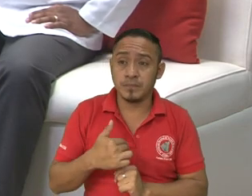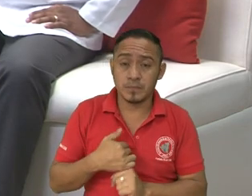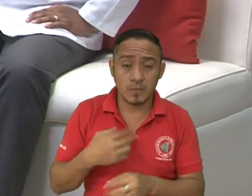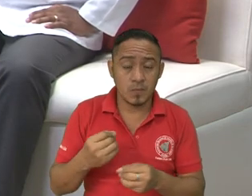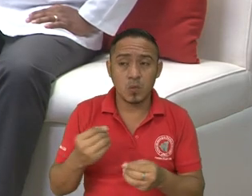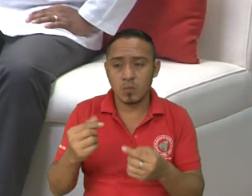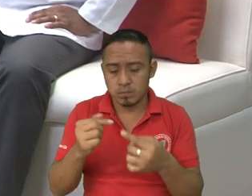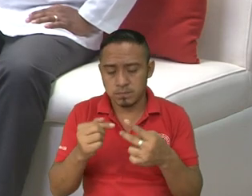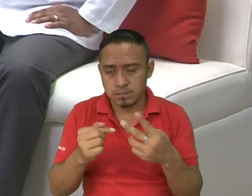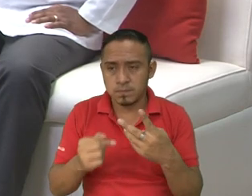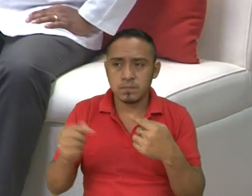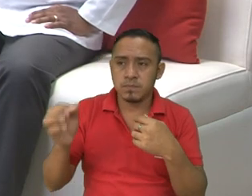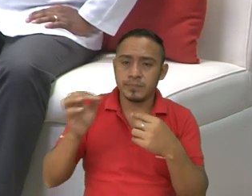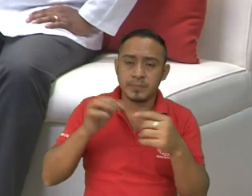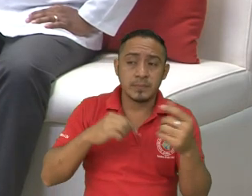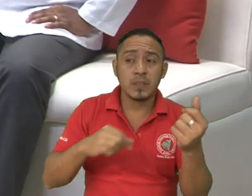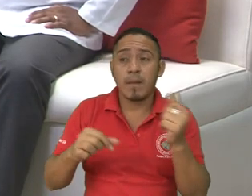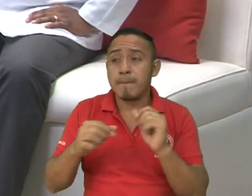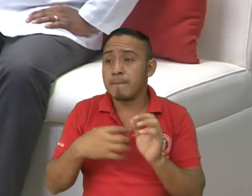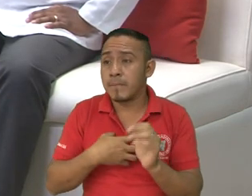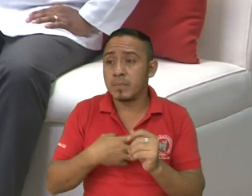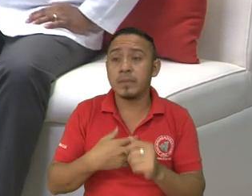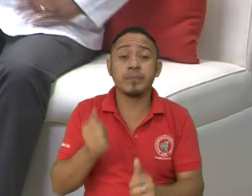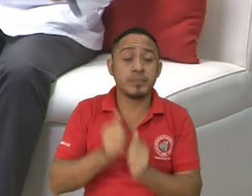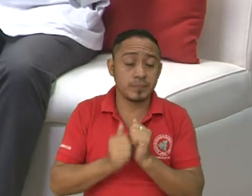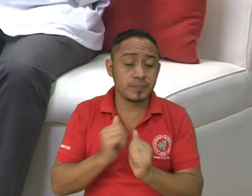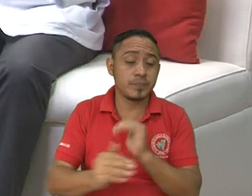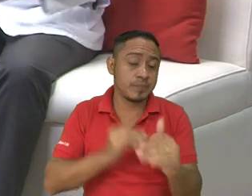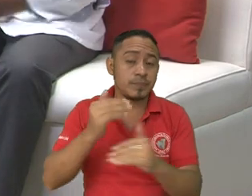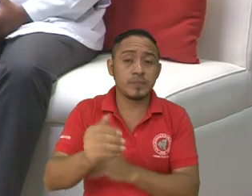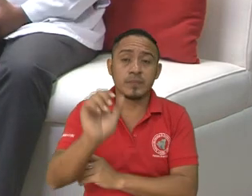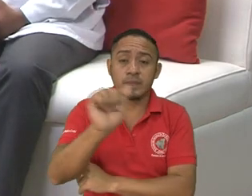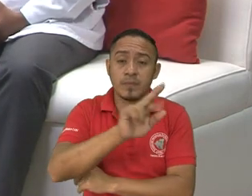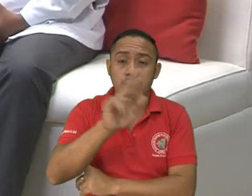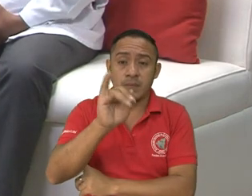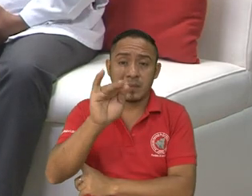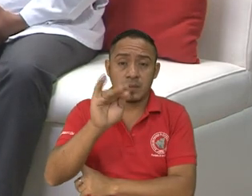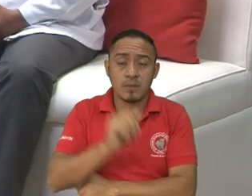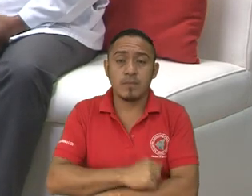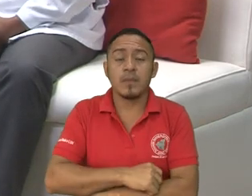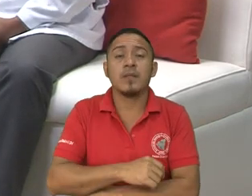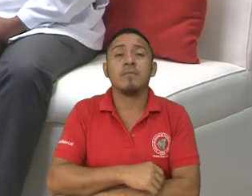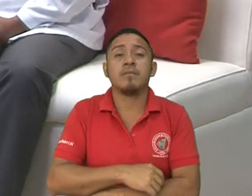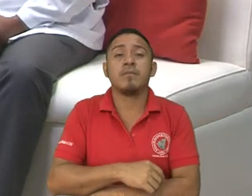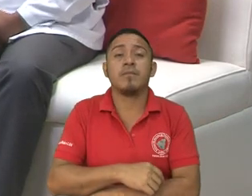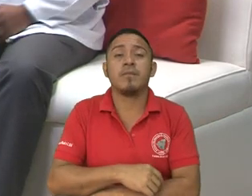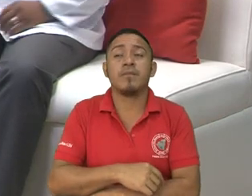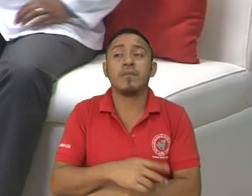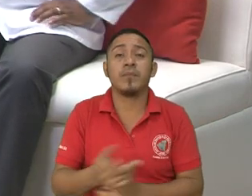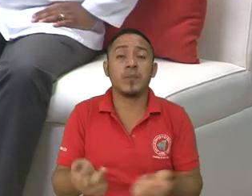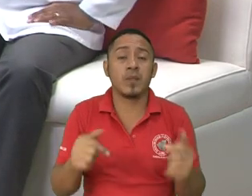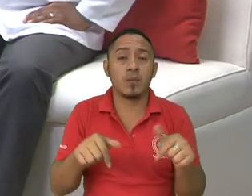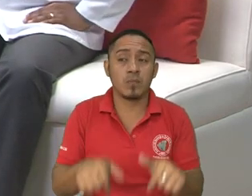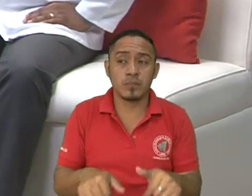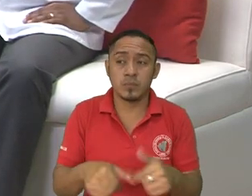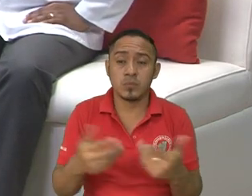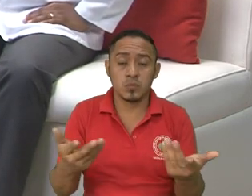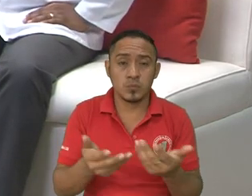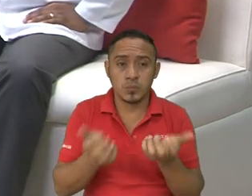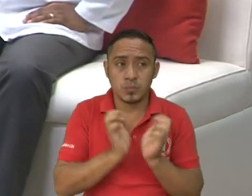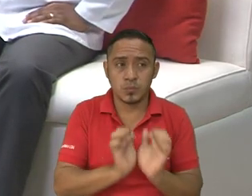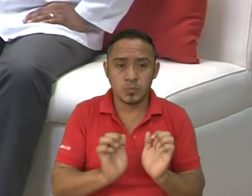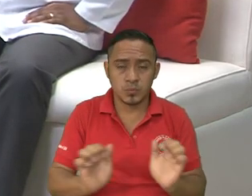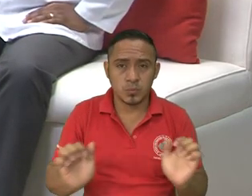cosas, va a llegar a una arritmia y la persona va a fallecer. Ya. Ahora, en el caso de los niños,